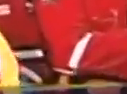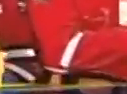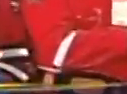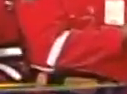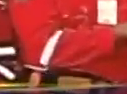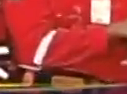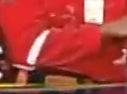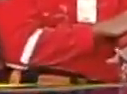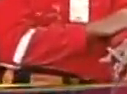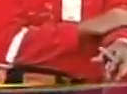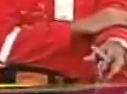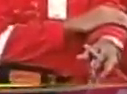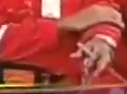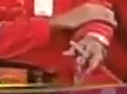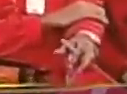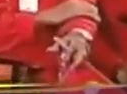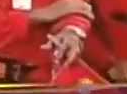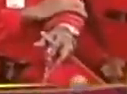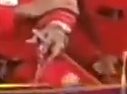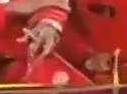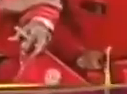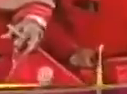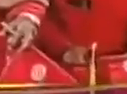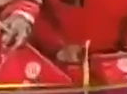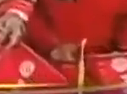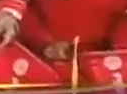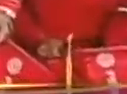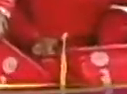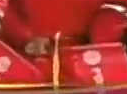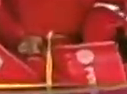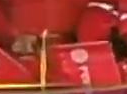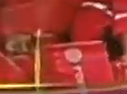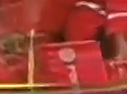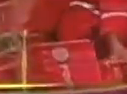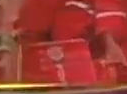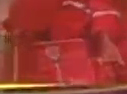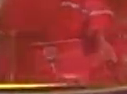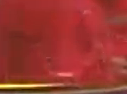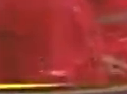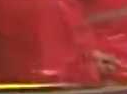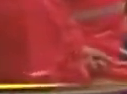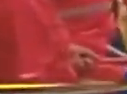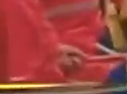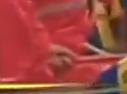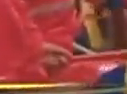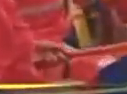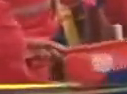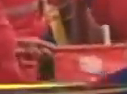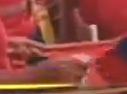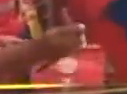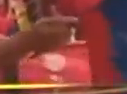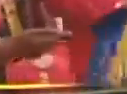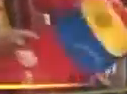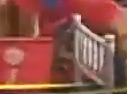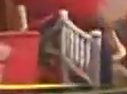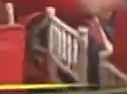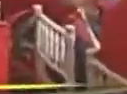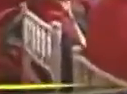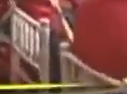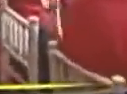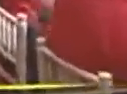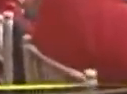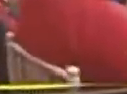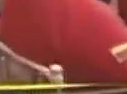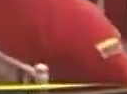y positivas en torno al crecimiento económico y también el renacimiento de la industria petrolera, el